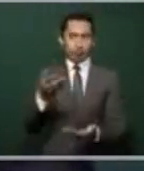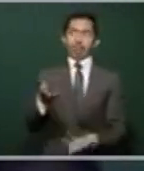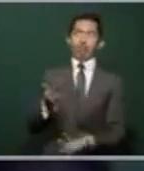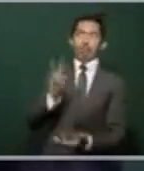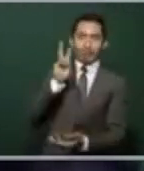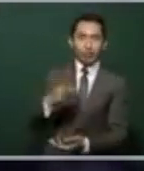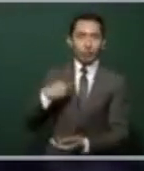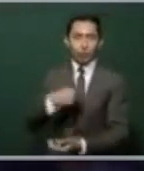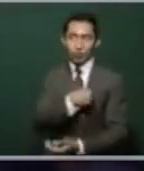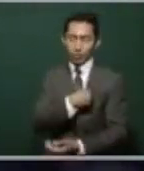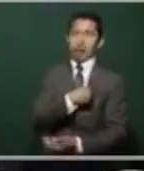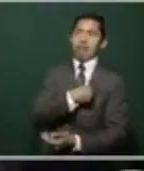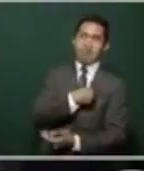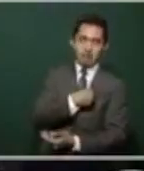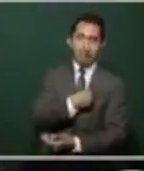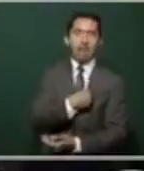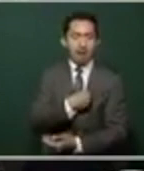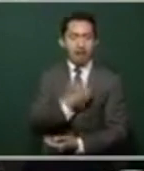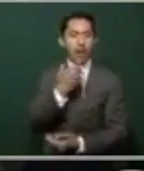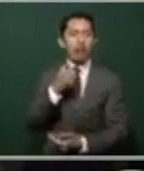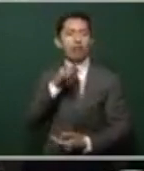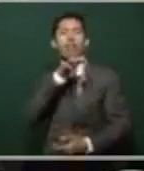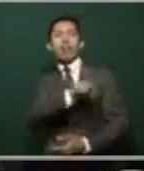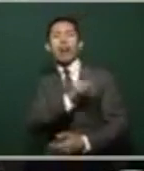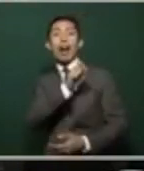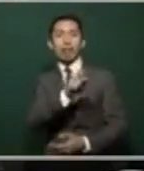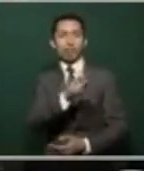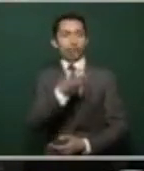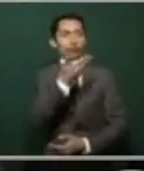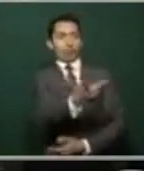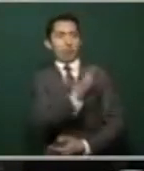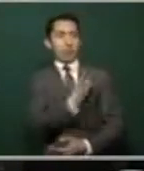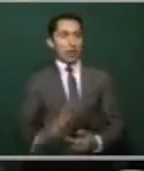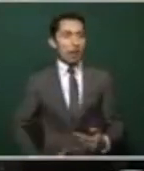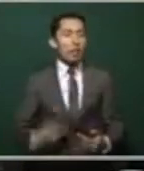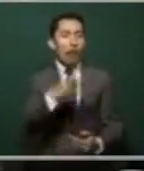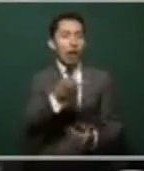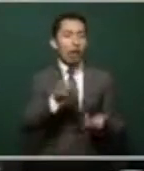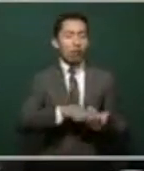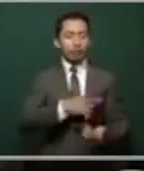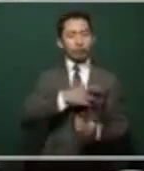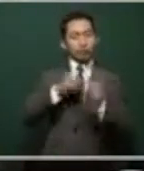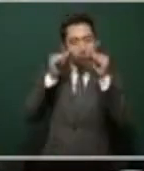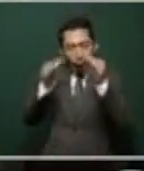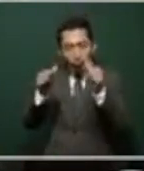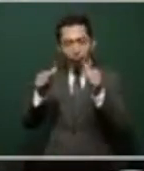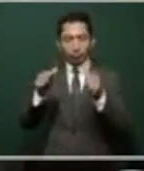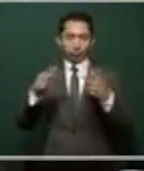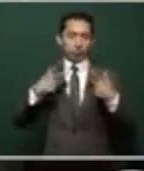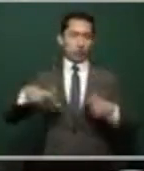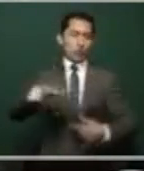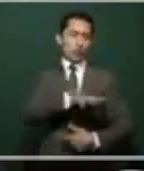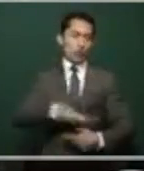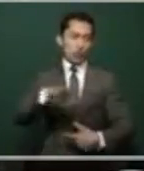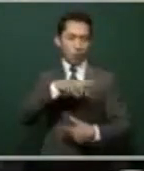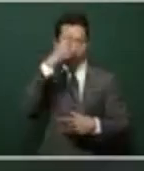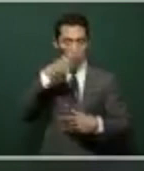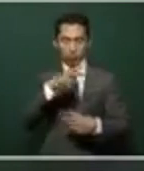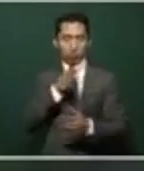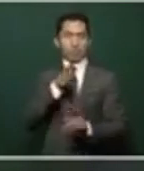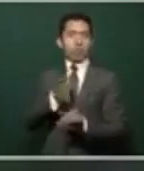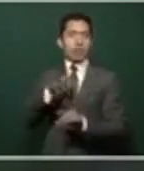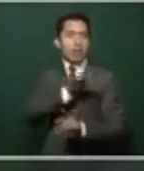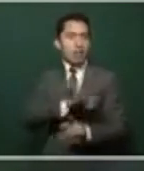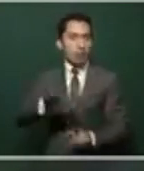muy revelador del interés que el presidente de los mexicanos tiene por un estado como Hidalgo, que